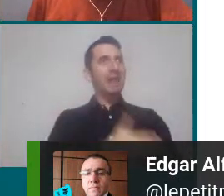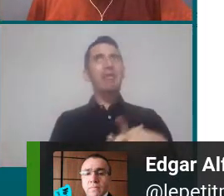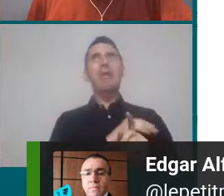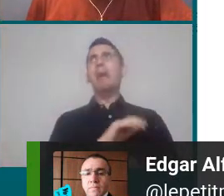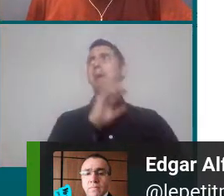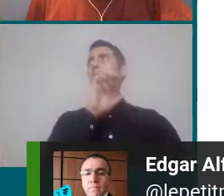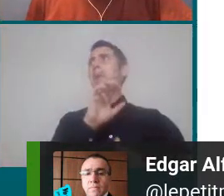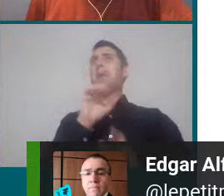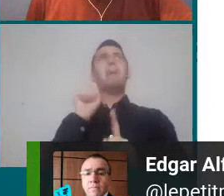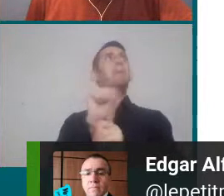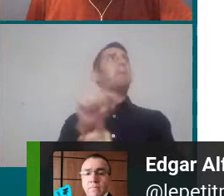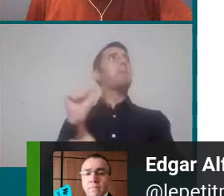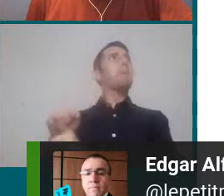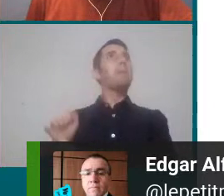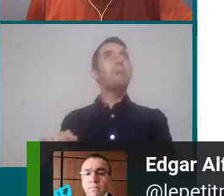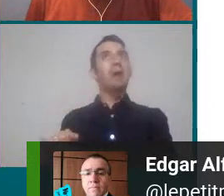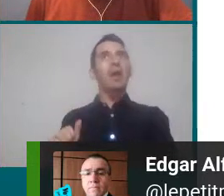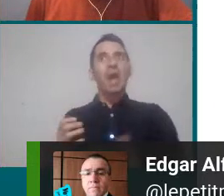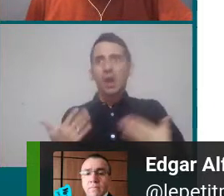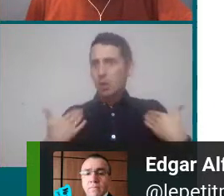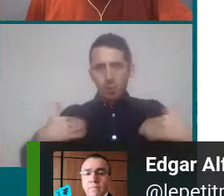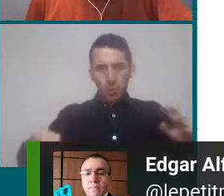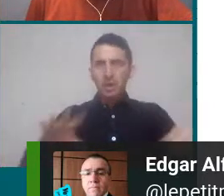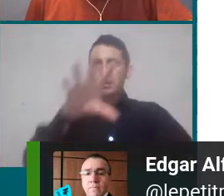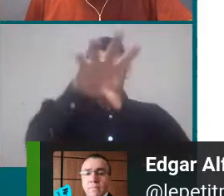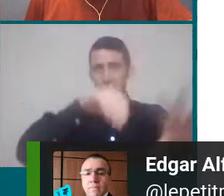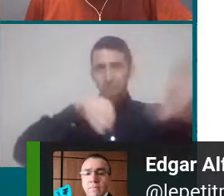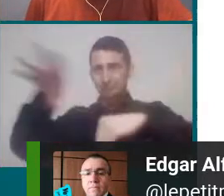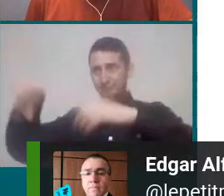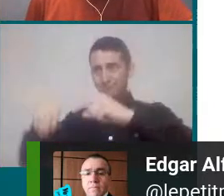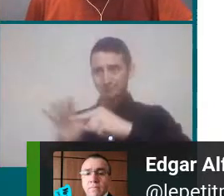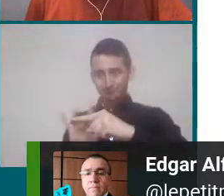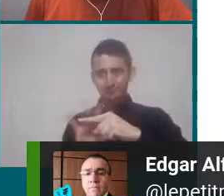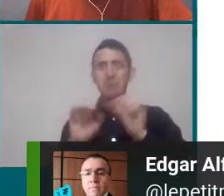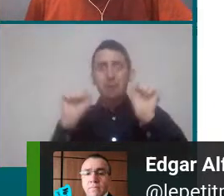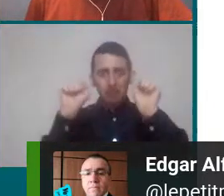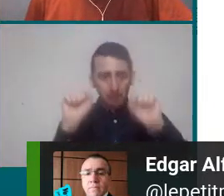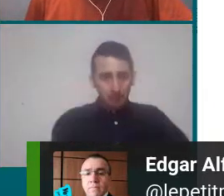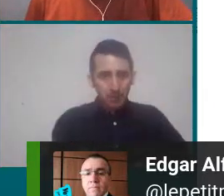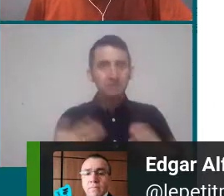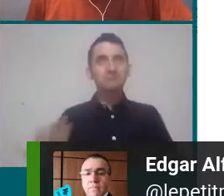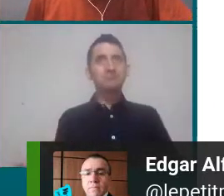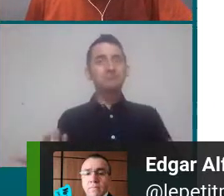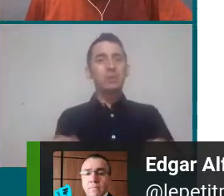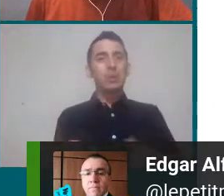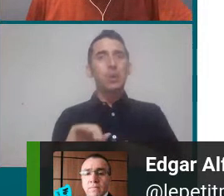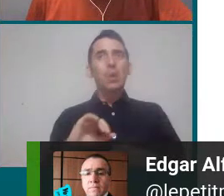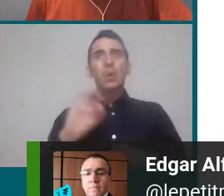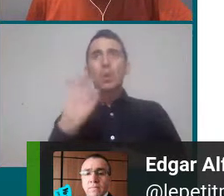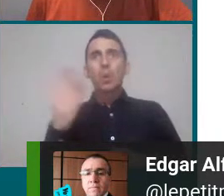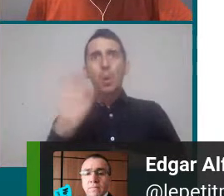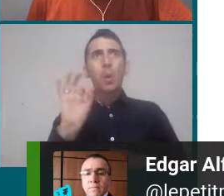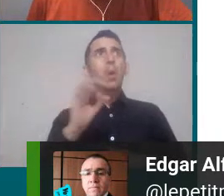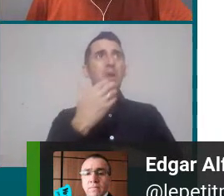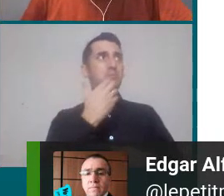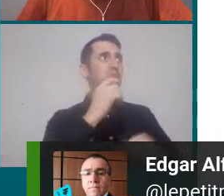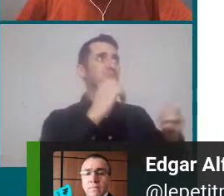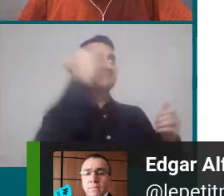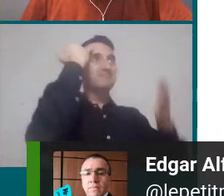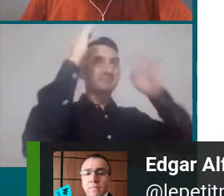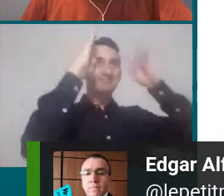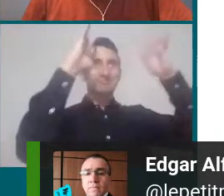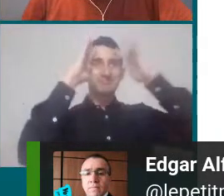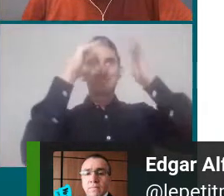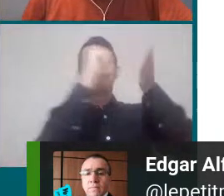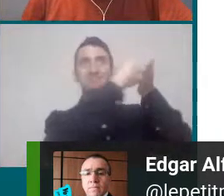desapercibidos, ahora con cualquier elemento se puede hacer mediciones, se puede convertir en un tablero, la creatividad